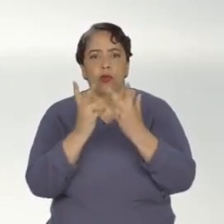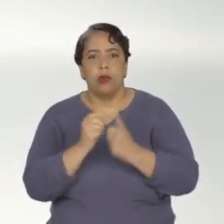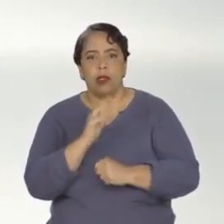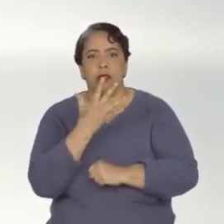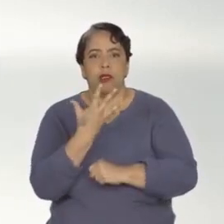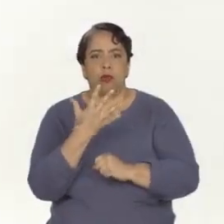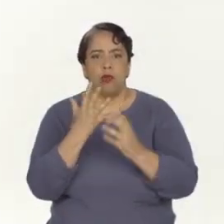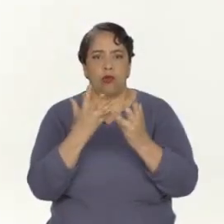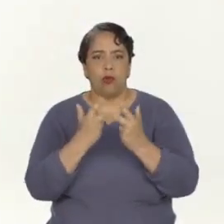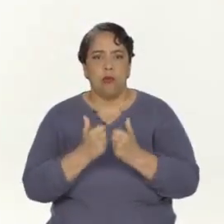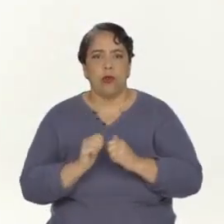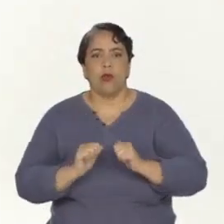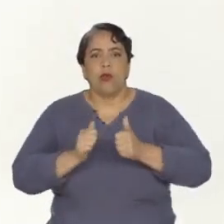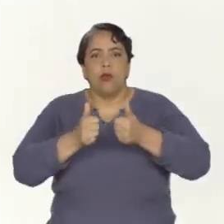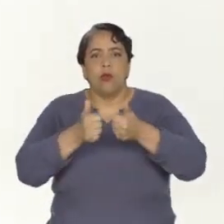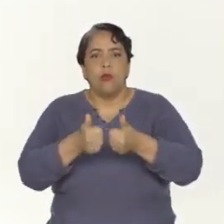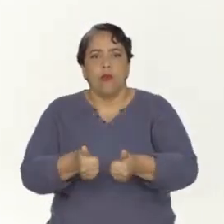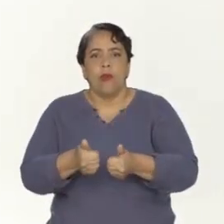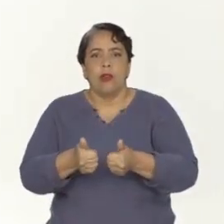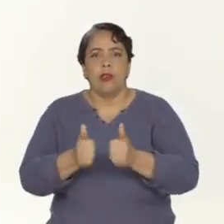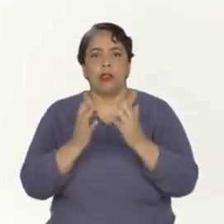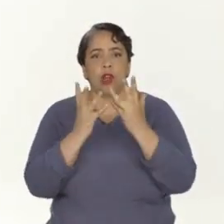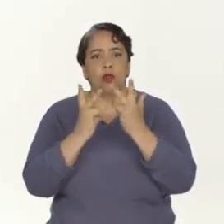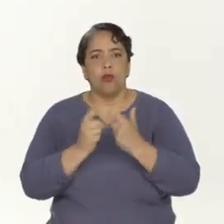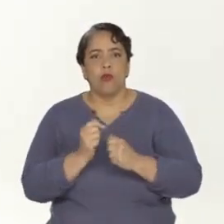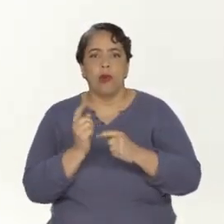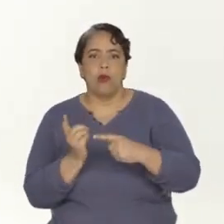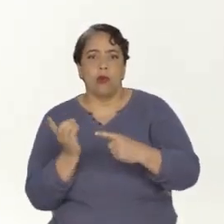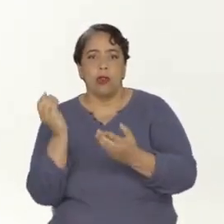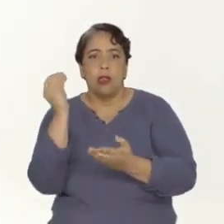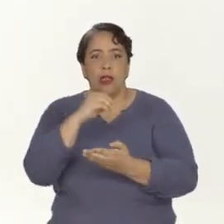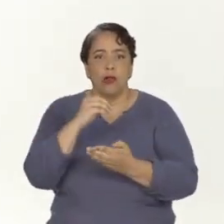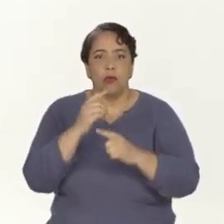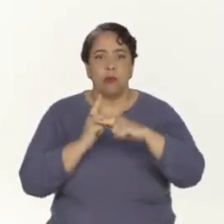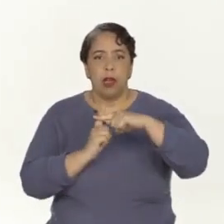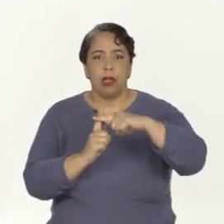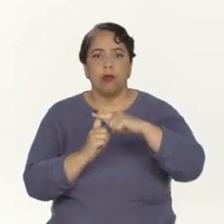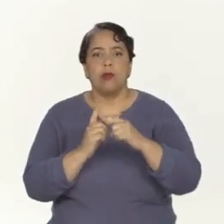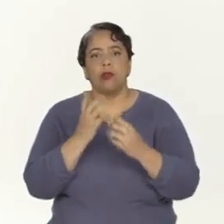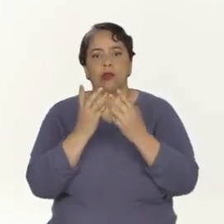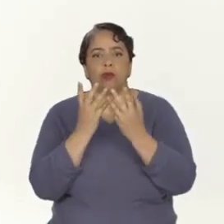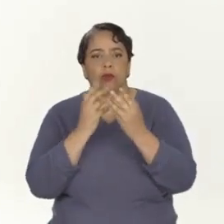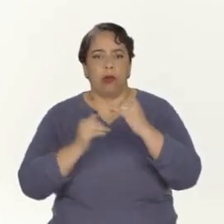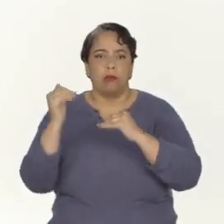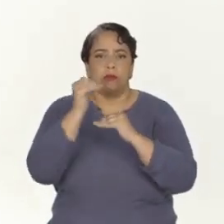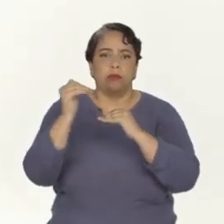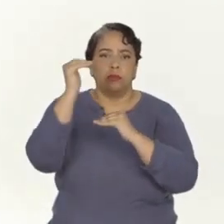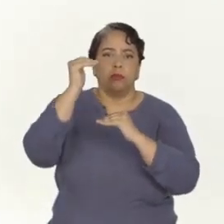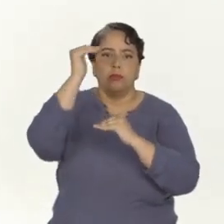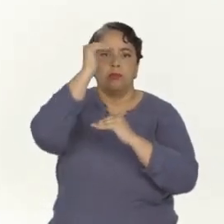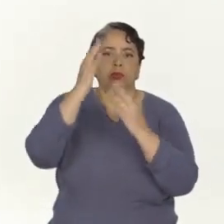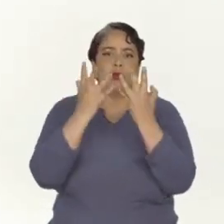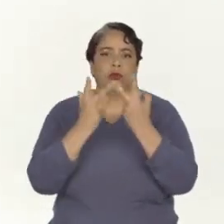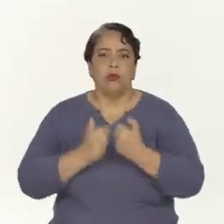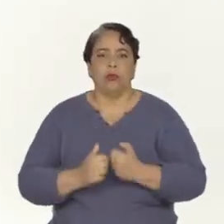de un número. Comienza a partir de un número que está sumando y ve contando hacia arriba.